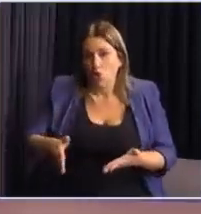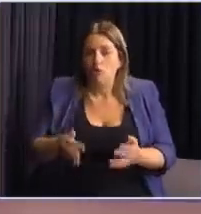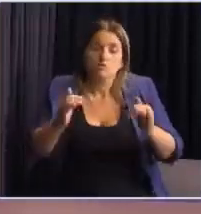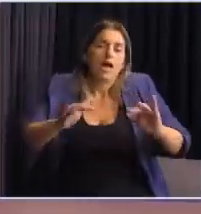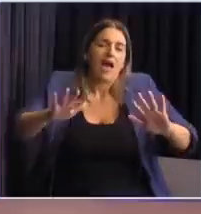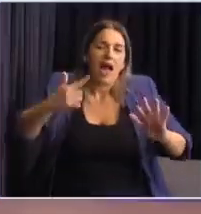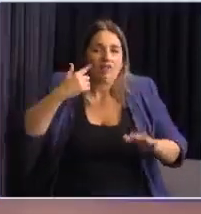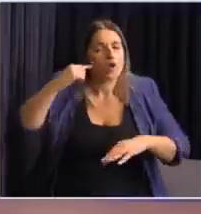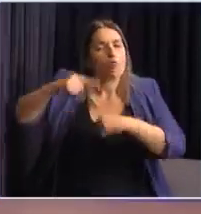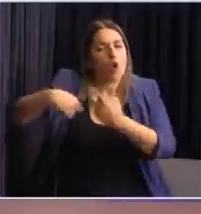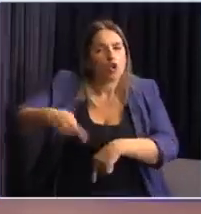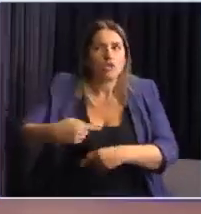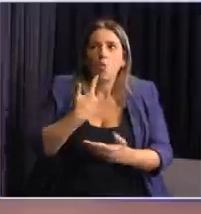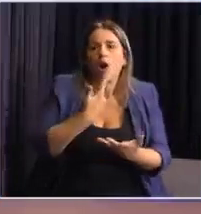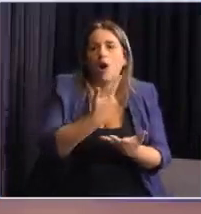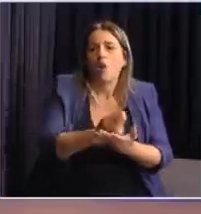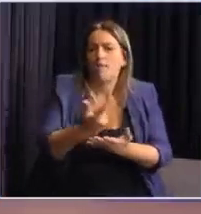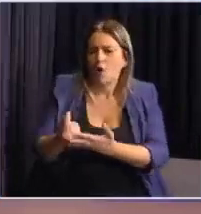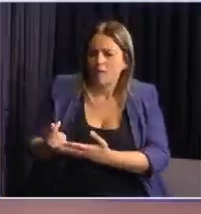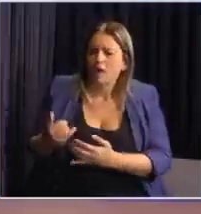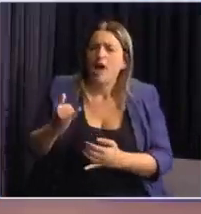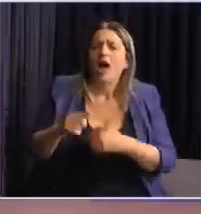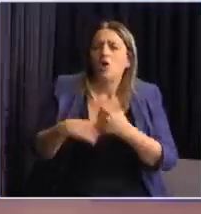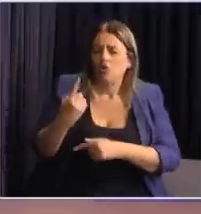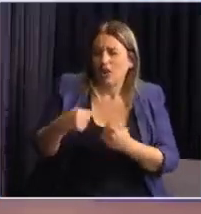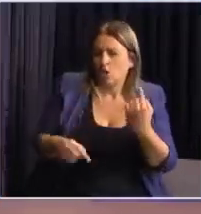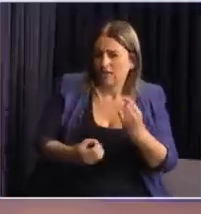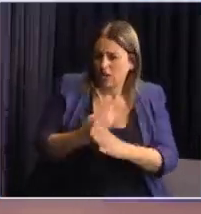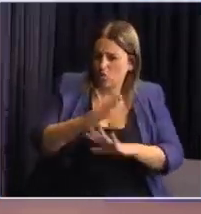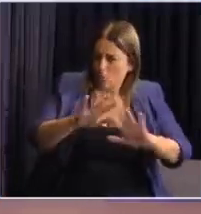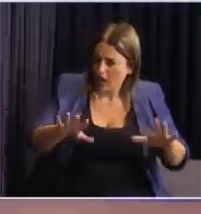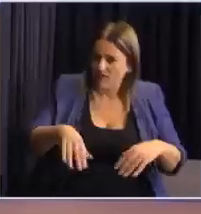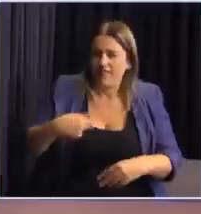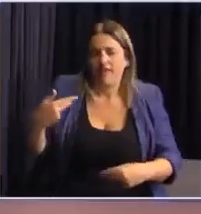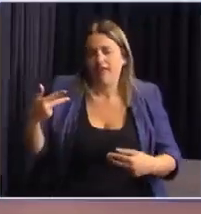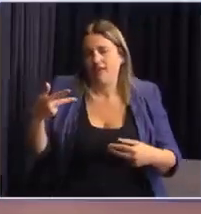veremos cómo se continúan las compras. Hay algunas otras novedades acerca de vacunas que